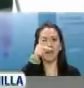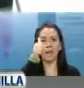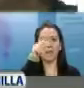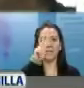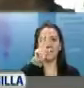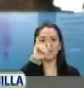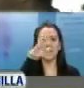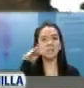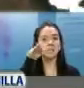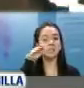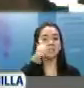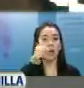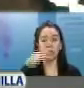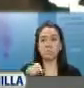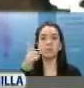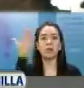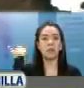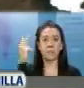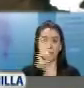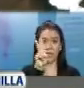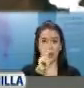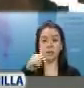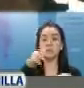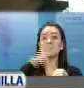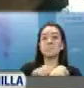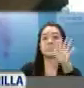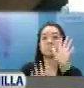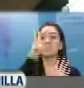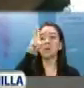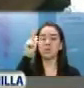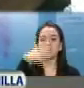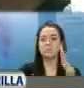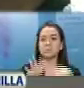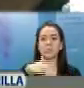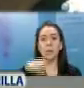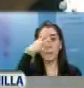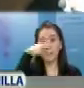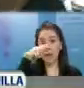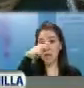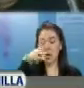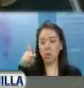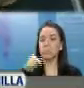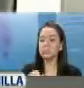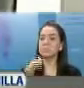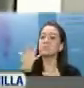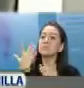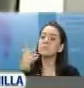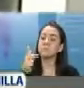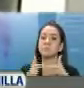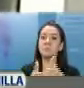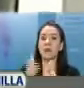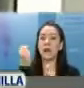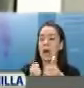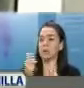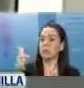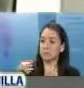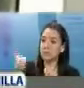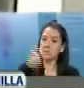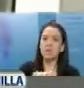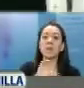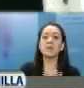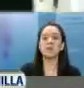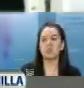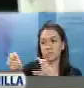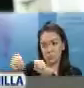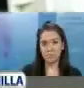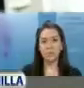búsqueda internacional y también había una solicitud de extradición de México para cubrir cualquier contingencia. Todo esto